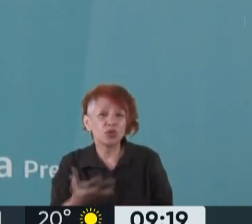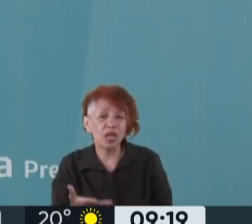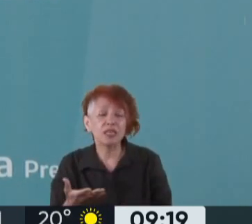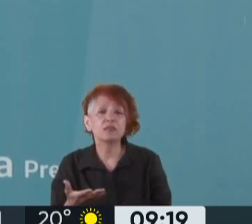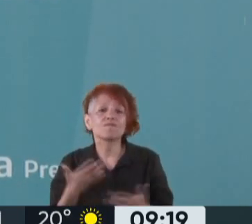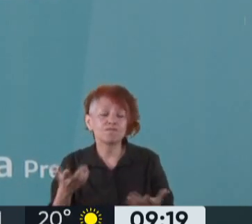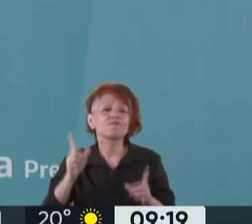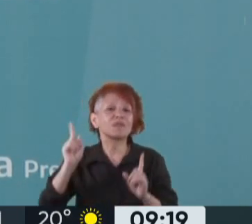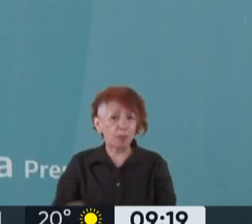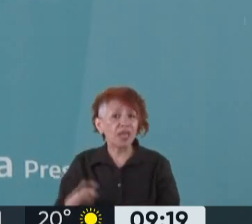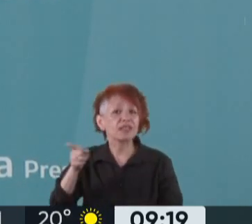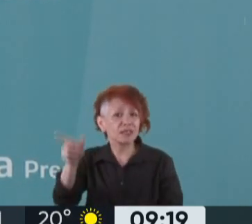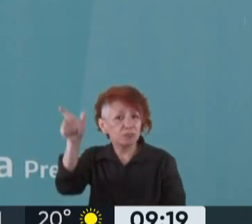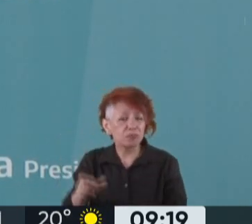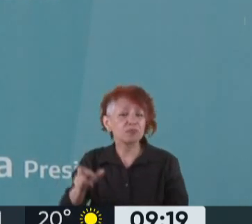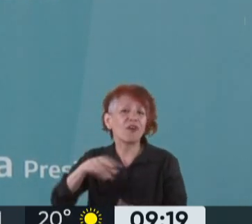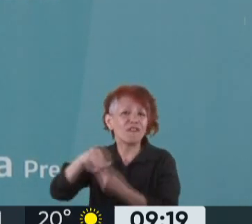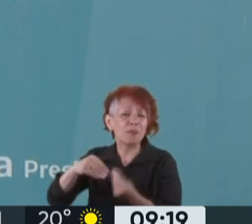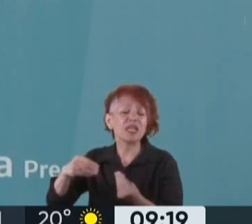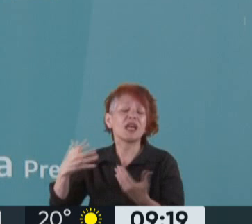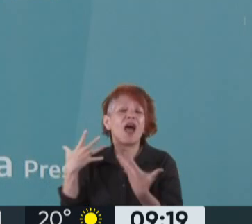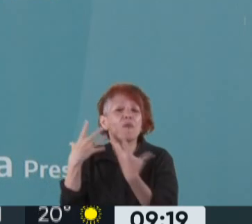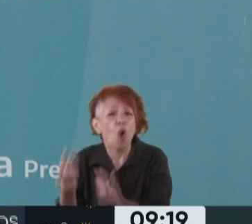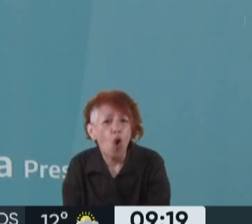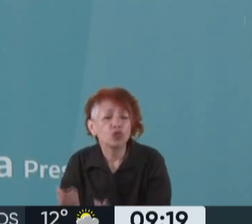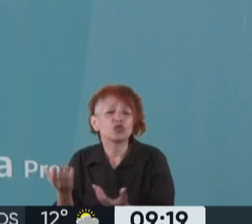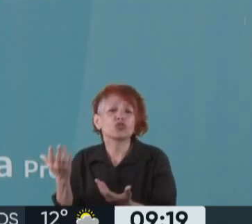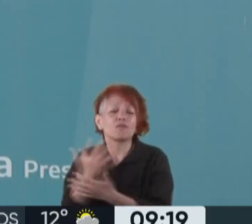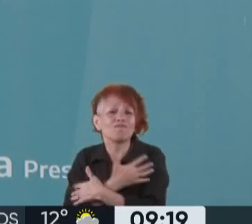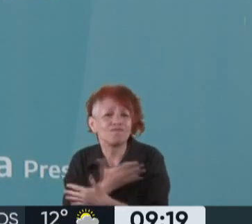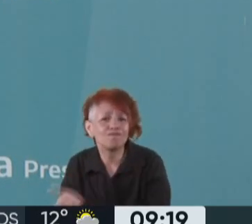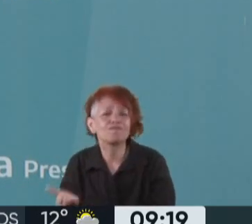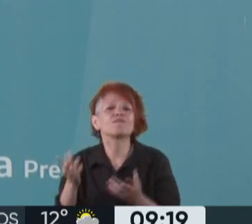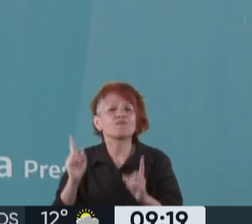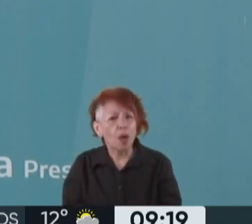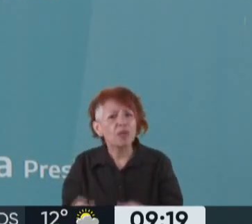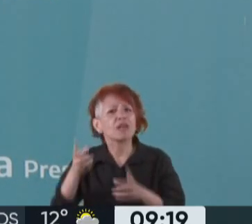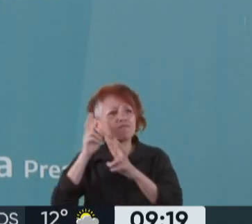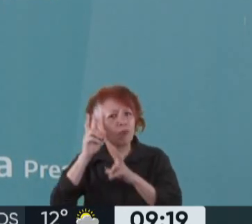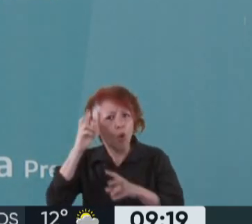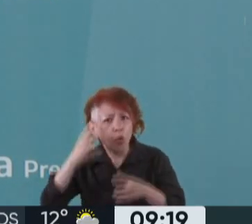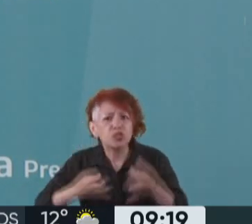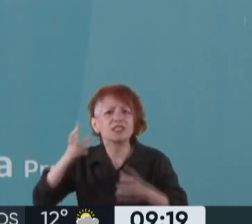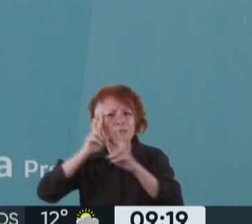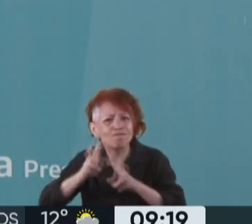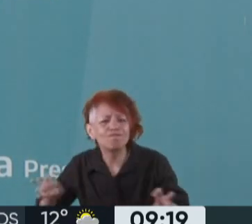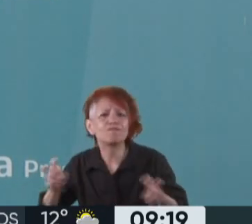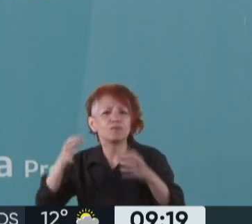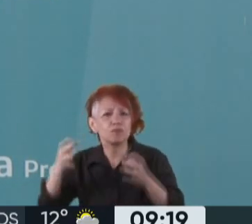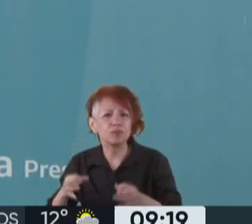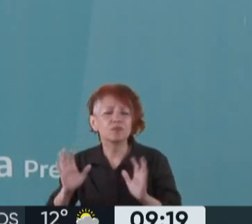caso enviamos nuestro total apoyo y solidaridad y la búsqueda de justicia y de investigación para que ese tema se resuelva. Obviamente la inseguridad